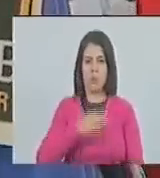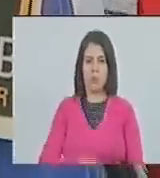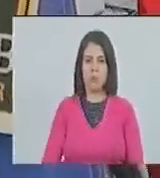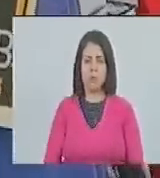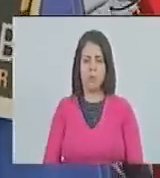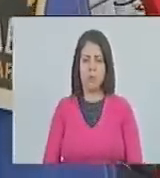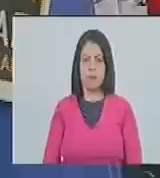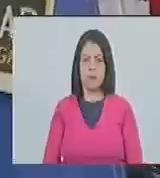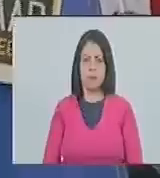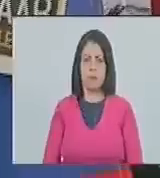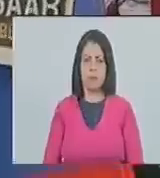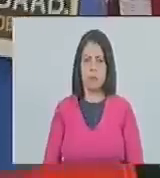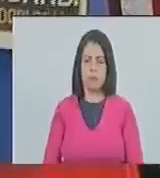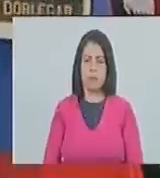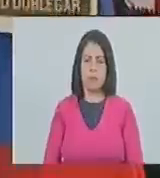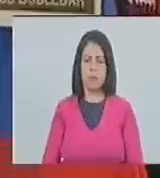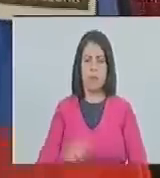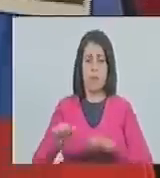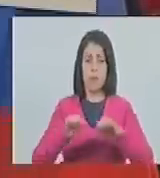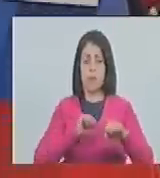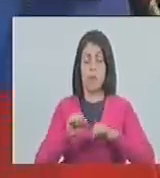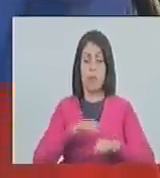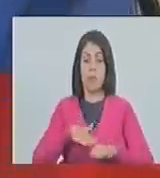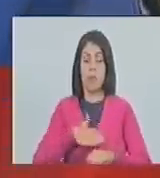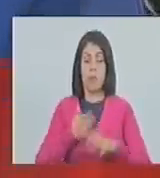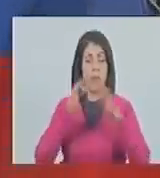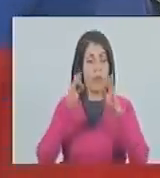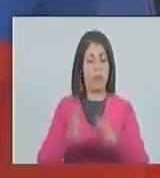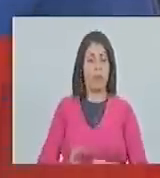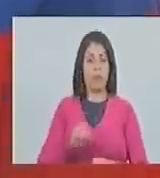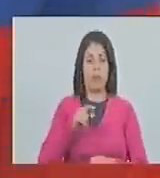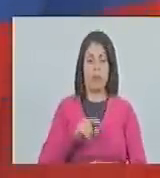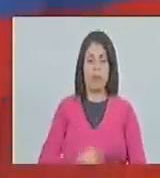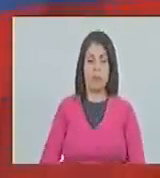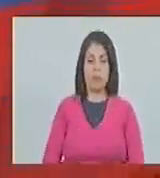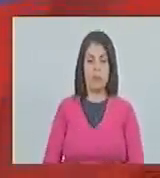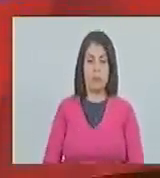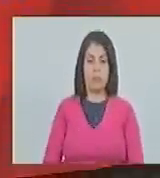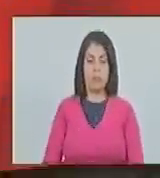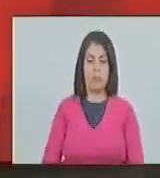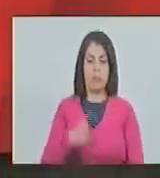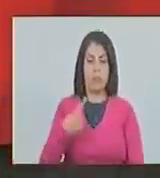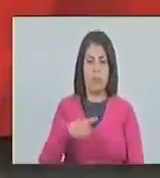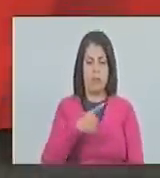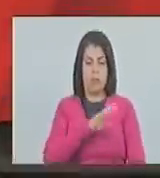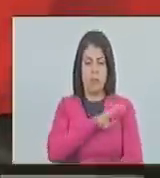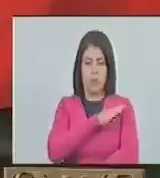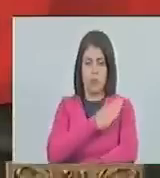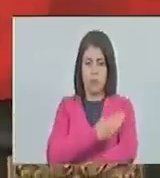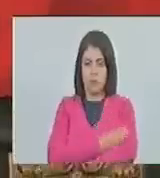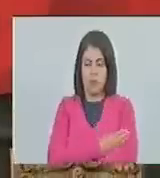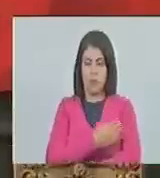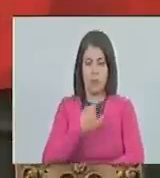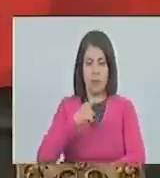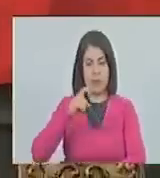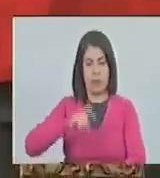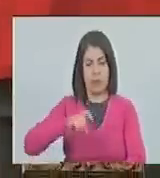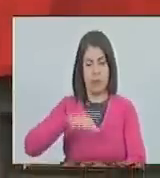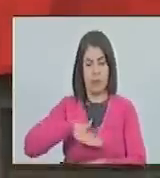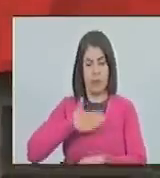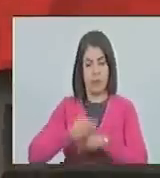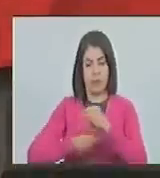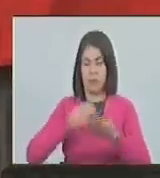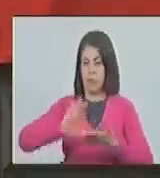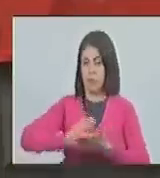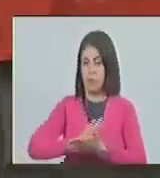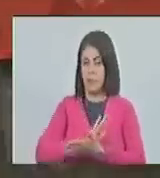convicción de que este movimiento puede multiplicarse de que cuenta con la potencia necesaria para